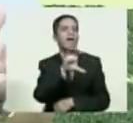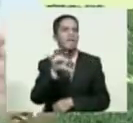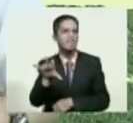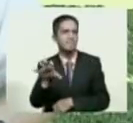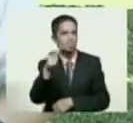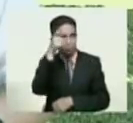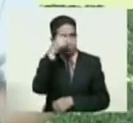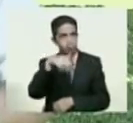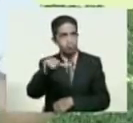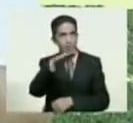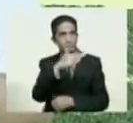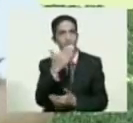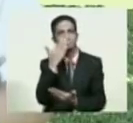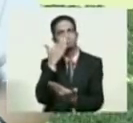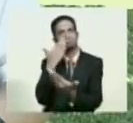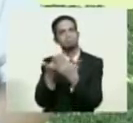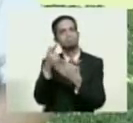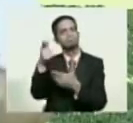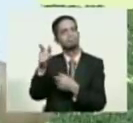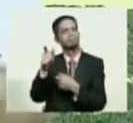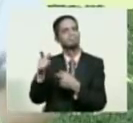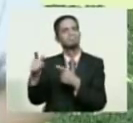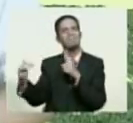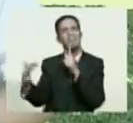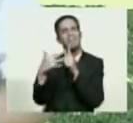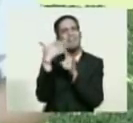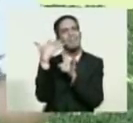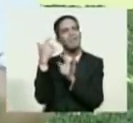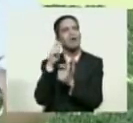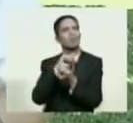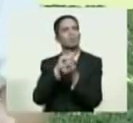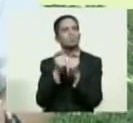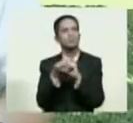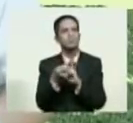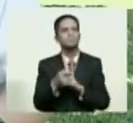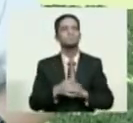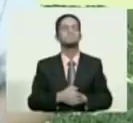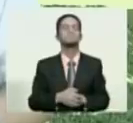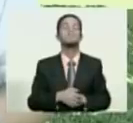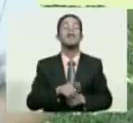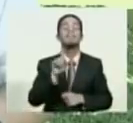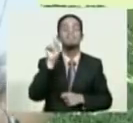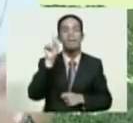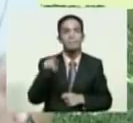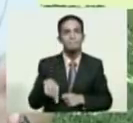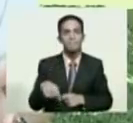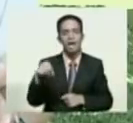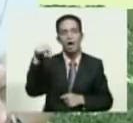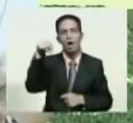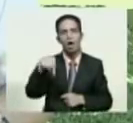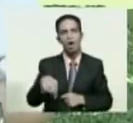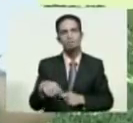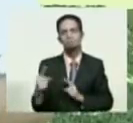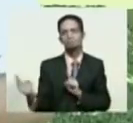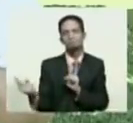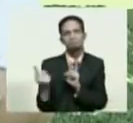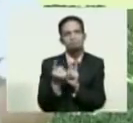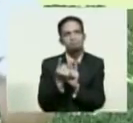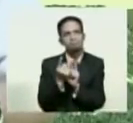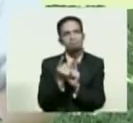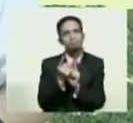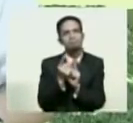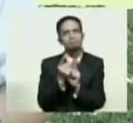ante eso que se conoce como transculturización. Pero también tuvimos la oportunidad, el día de hoy, de conversar con